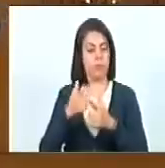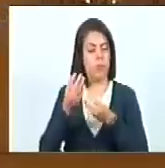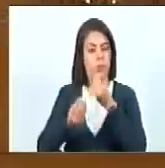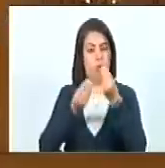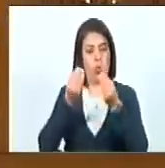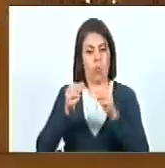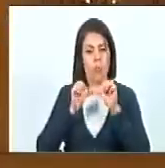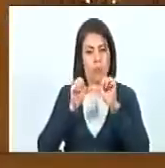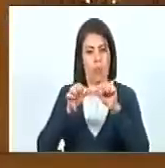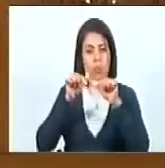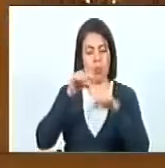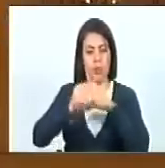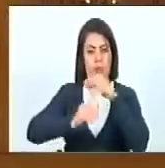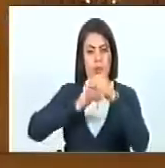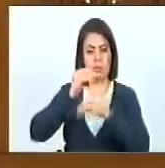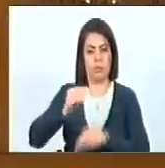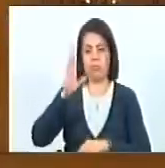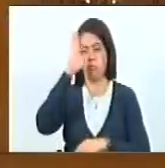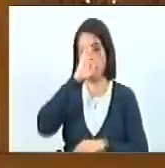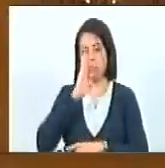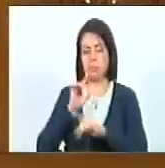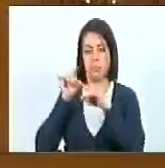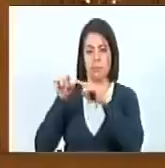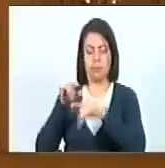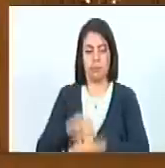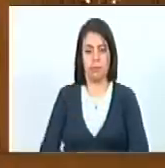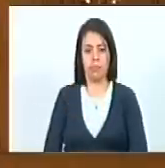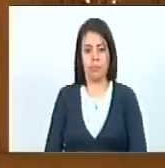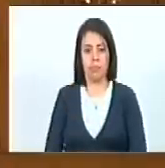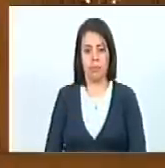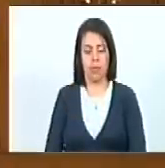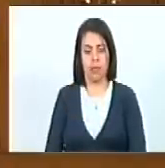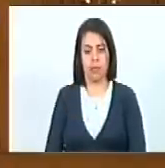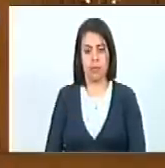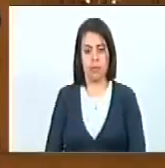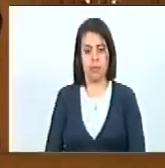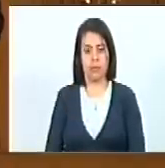instaló en Brasil